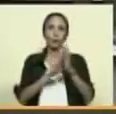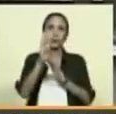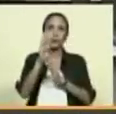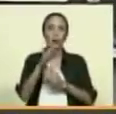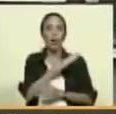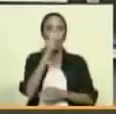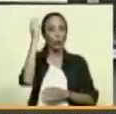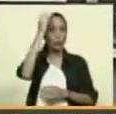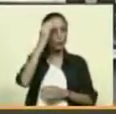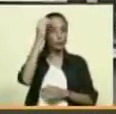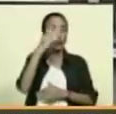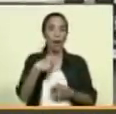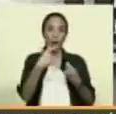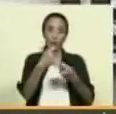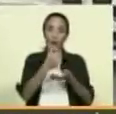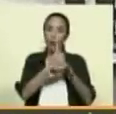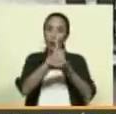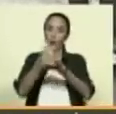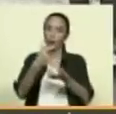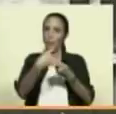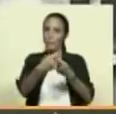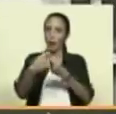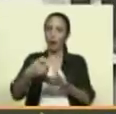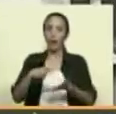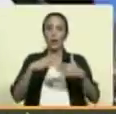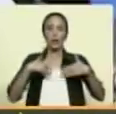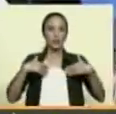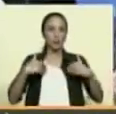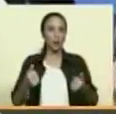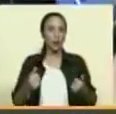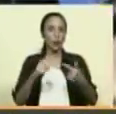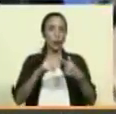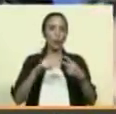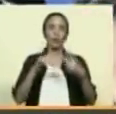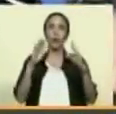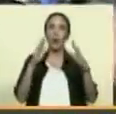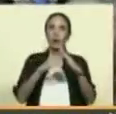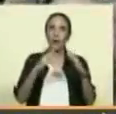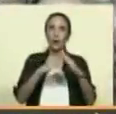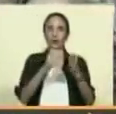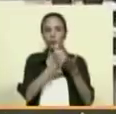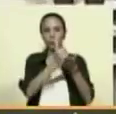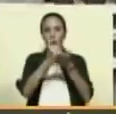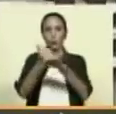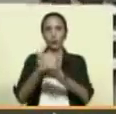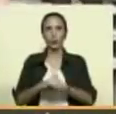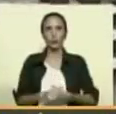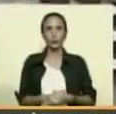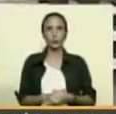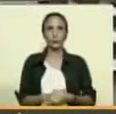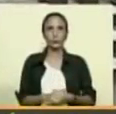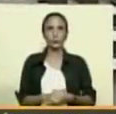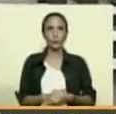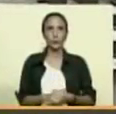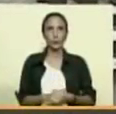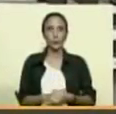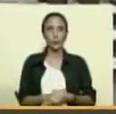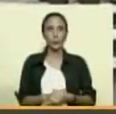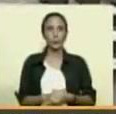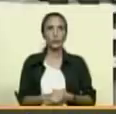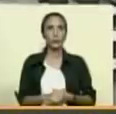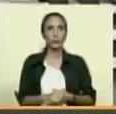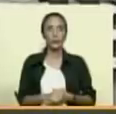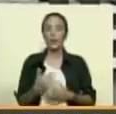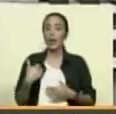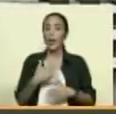protegerlas con su bono, protegerlas en la salud, en la vivienda, protegerlas en el mobiliario,